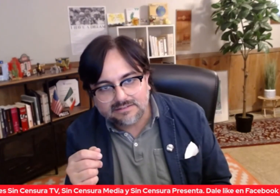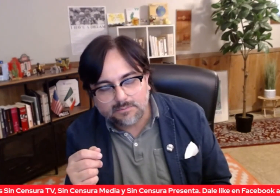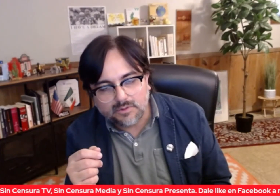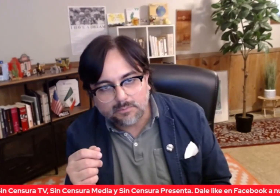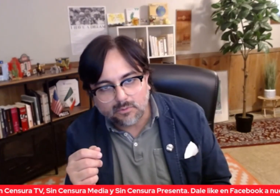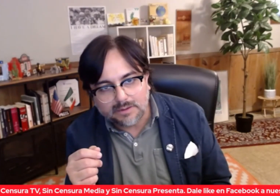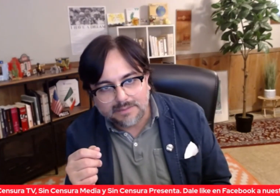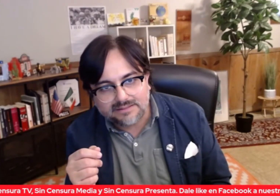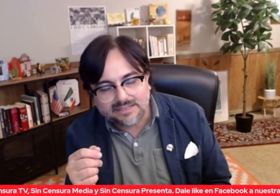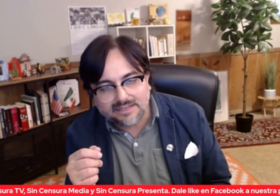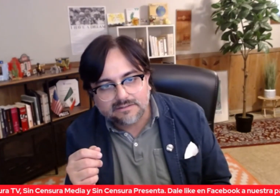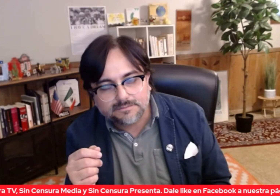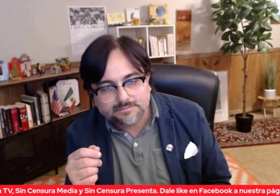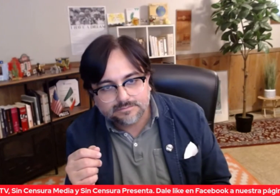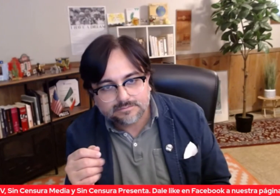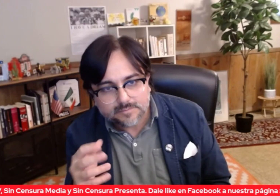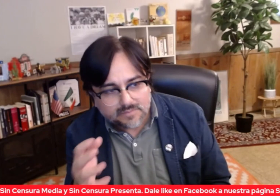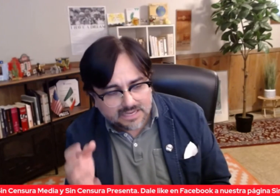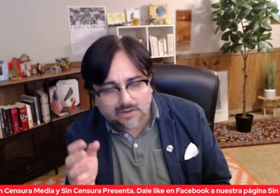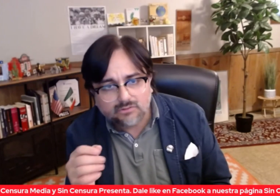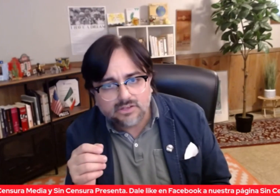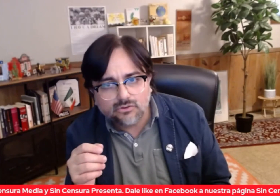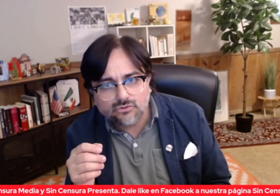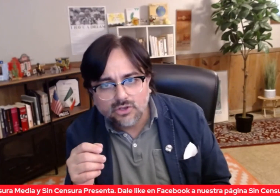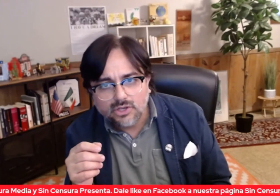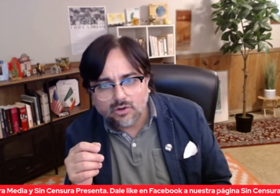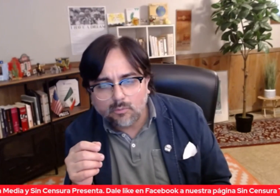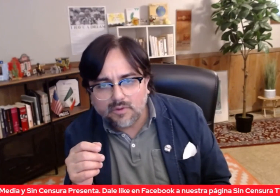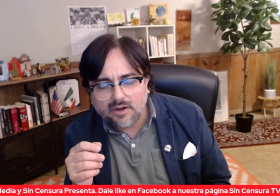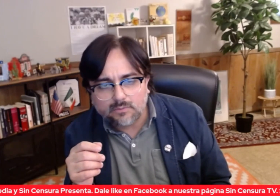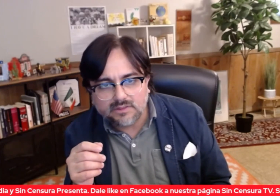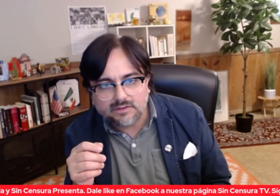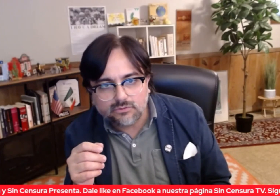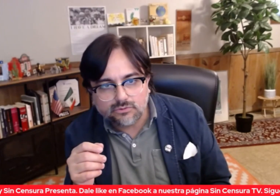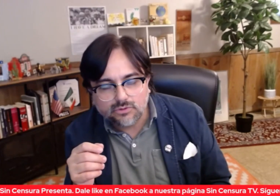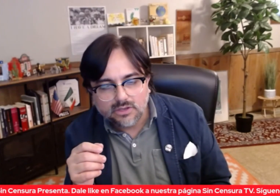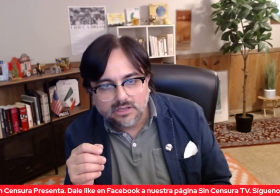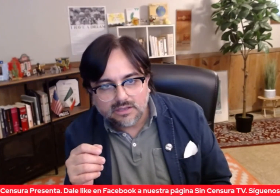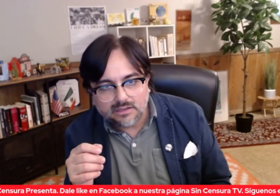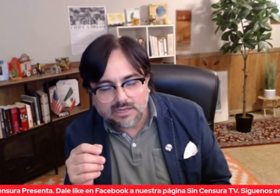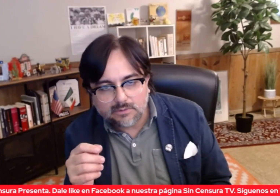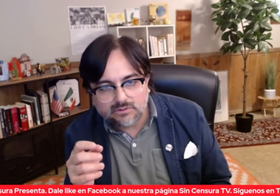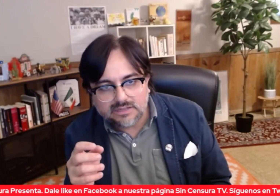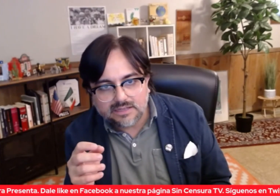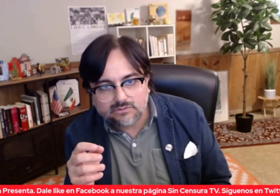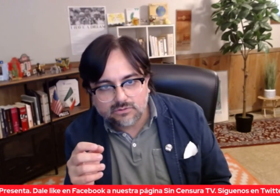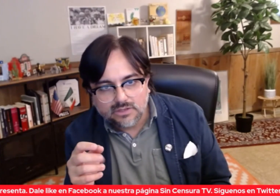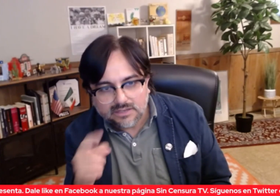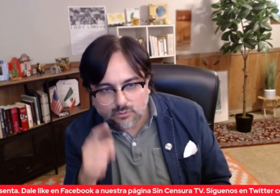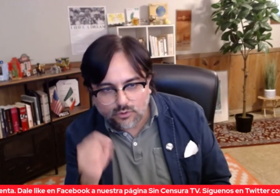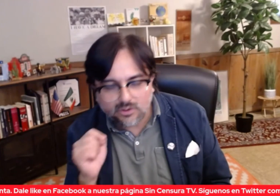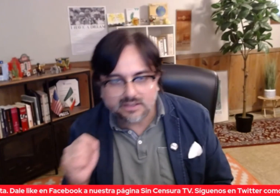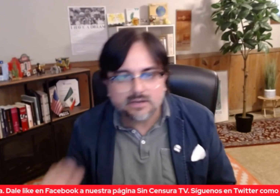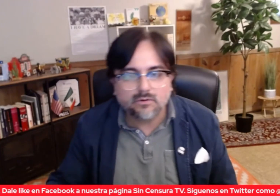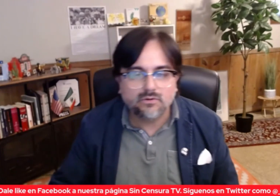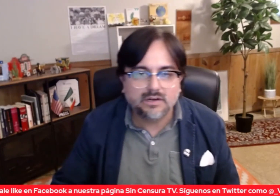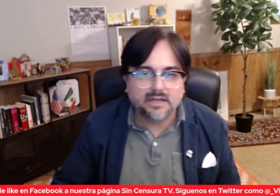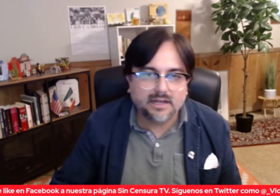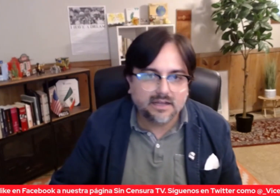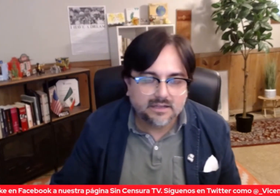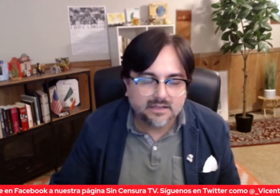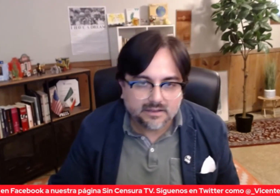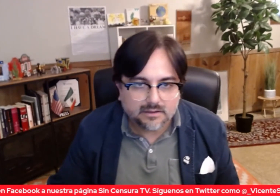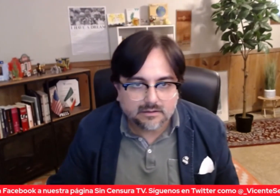existan este tipo de problemáticas, que los niños no puedan obtener sus libros de texto. Esto fue lo que dijo